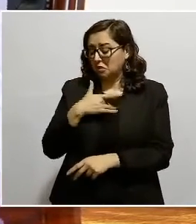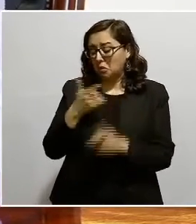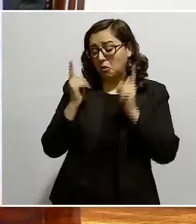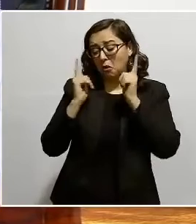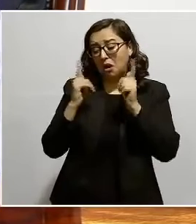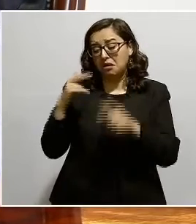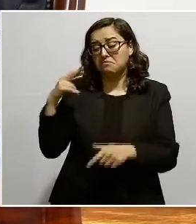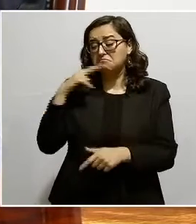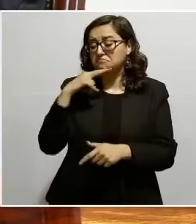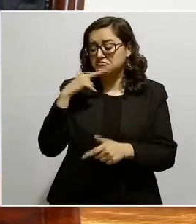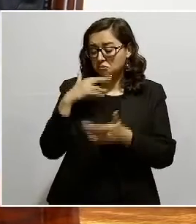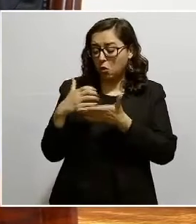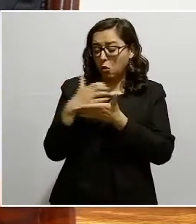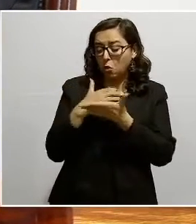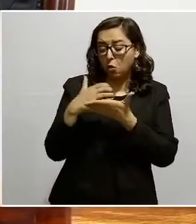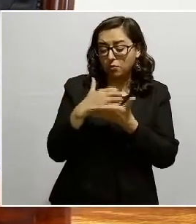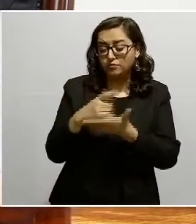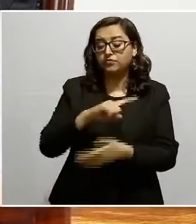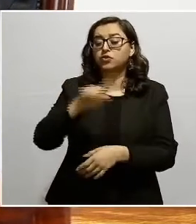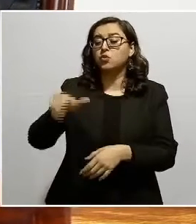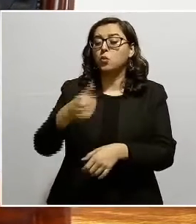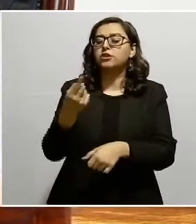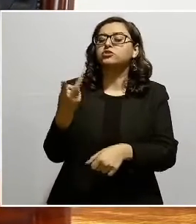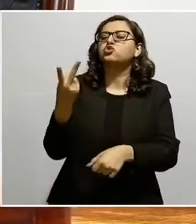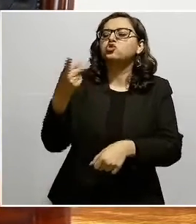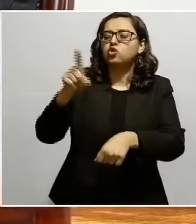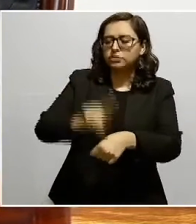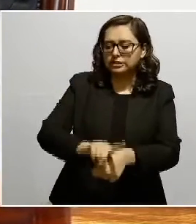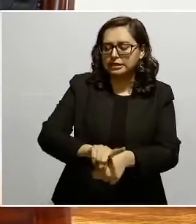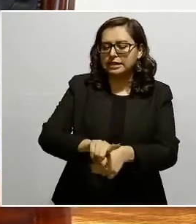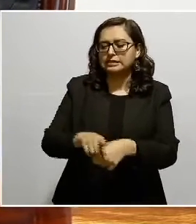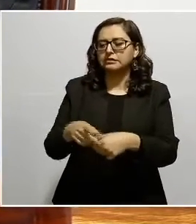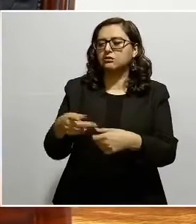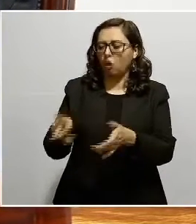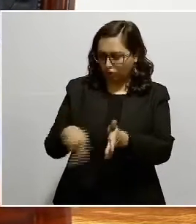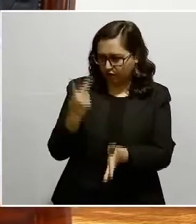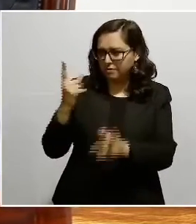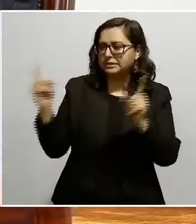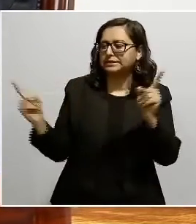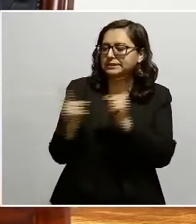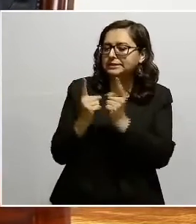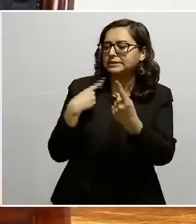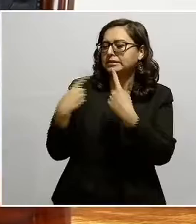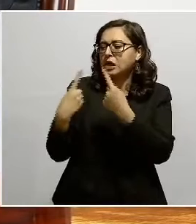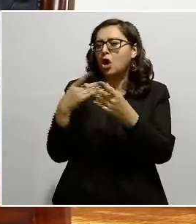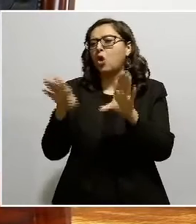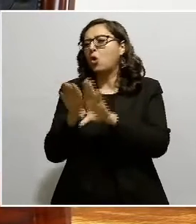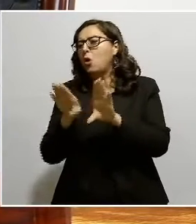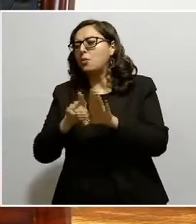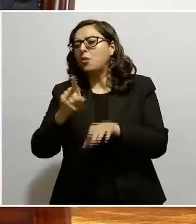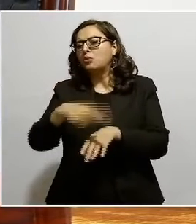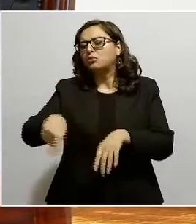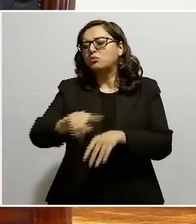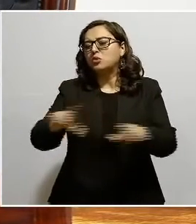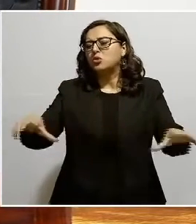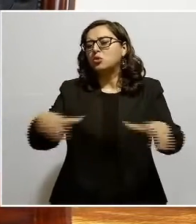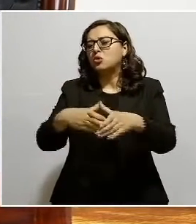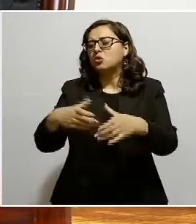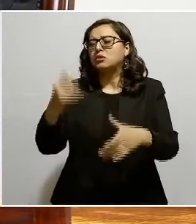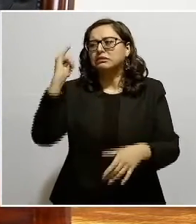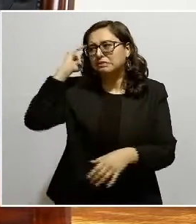días después con el propósito de buscar una alternativa para lo del fideicomiso para los